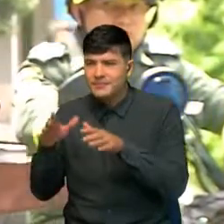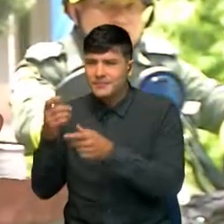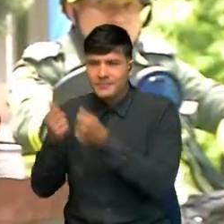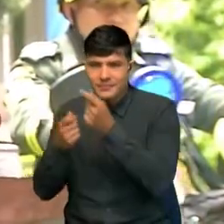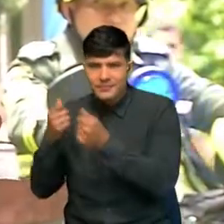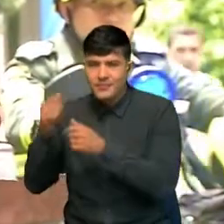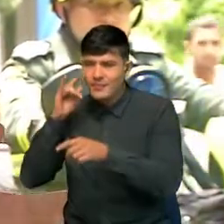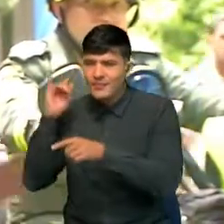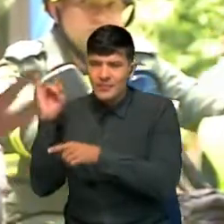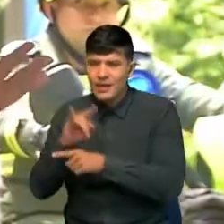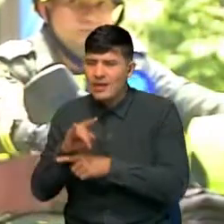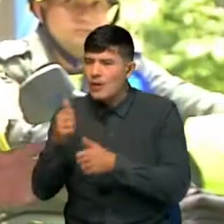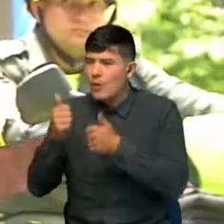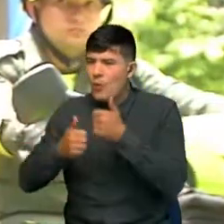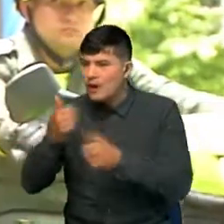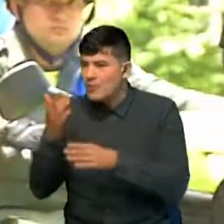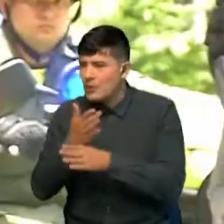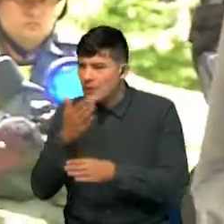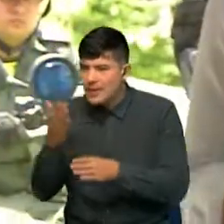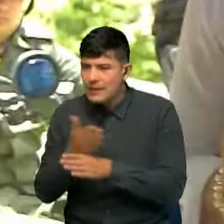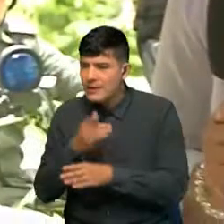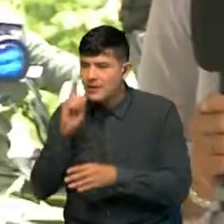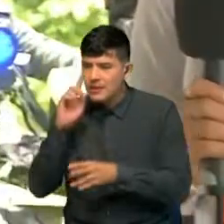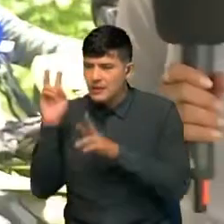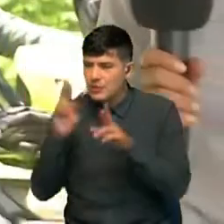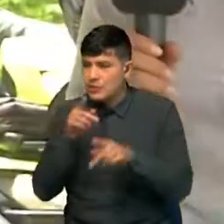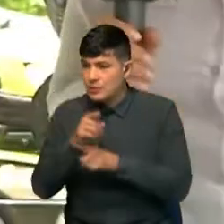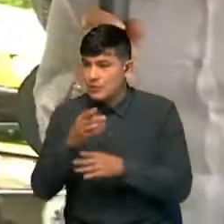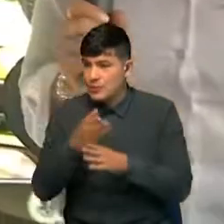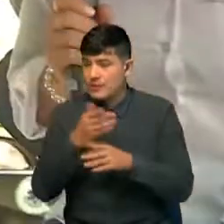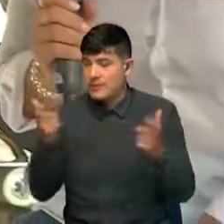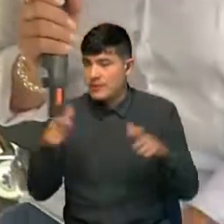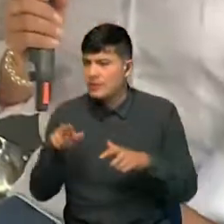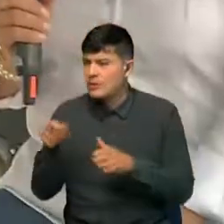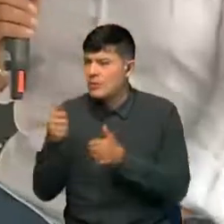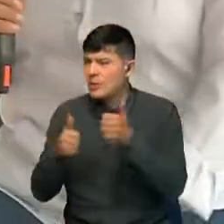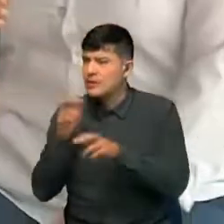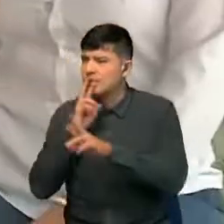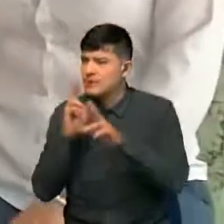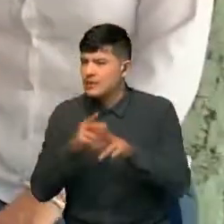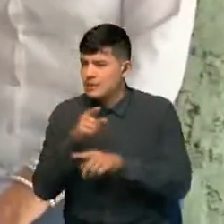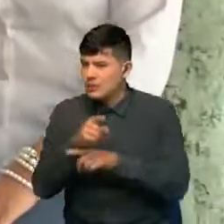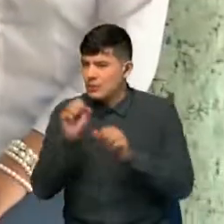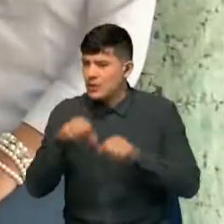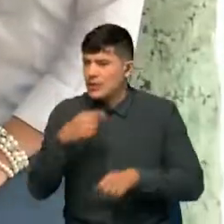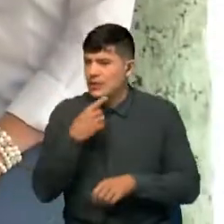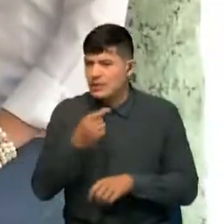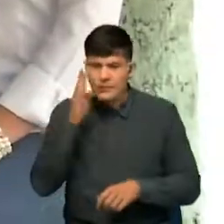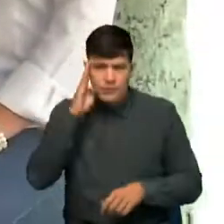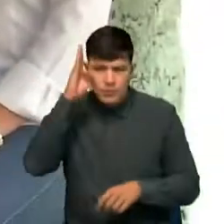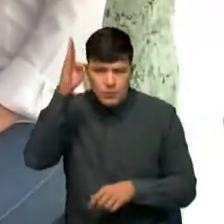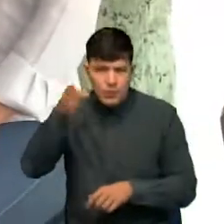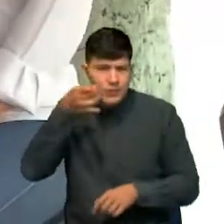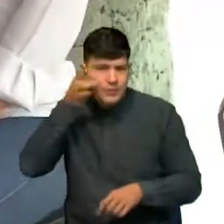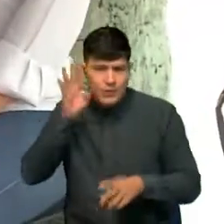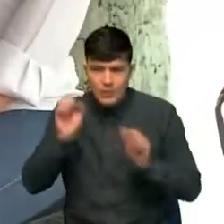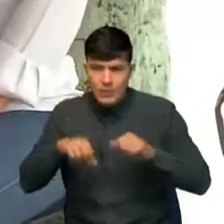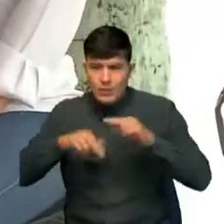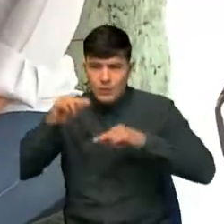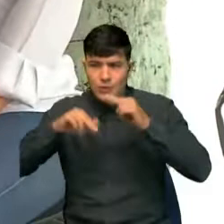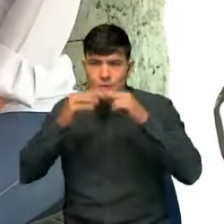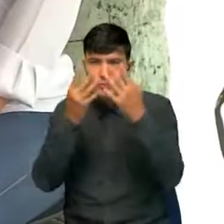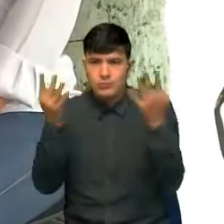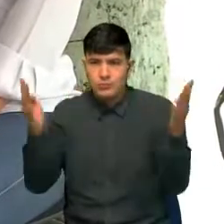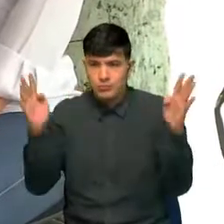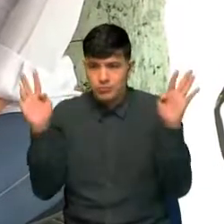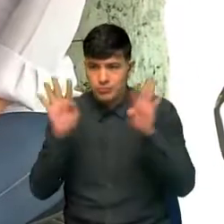la incomodidad que representa esta cancha para algunos de sus habitantes. ¿Qué les podemos decir acerca de un futuro encerramiento? Bueno, en